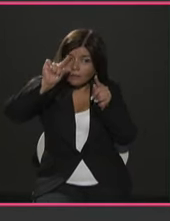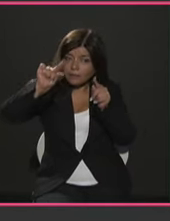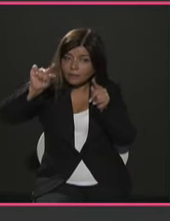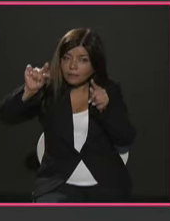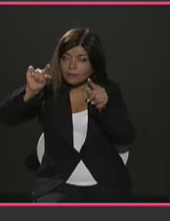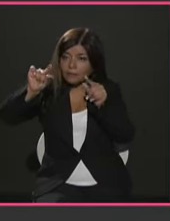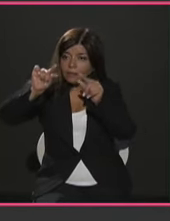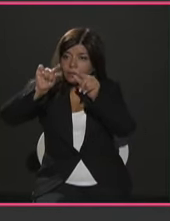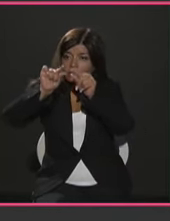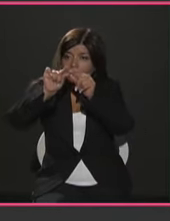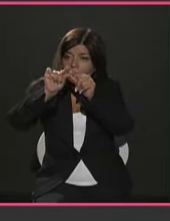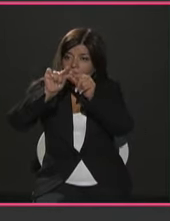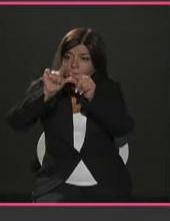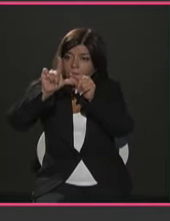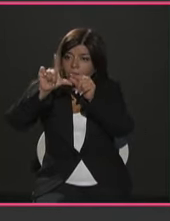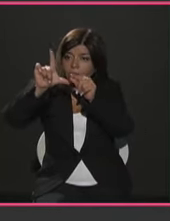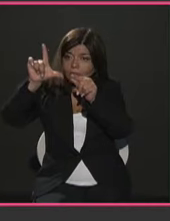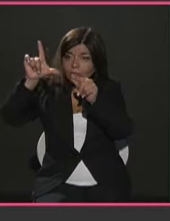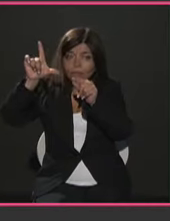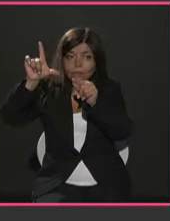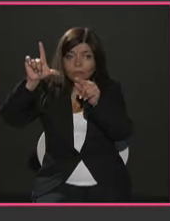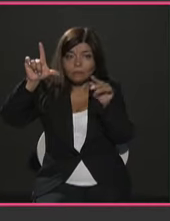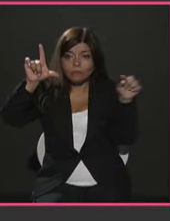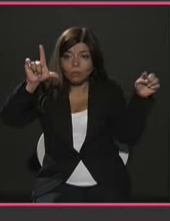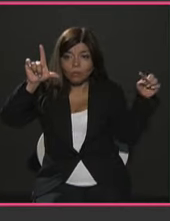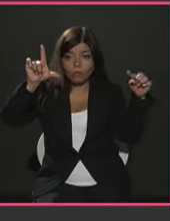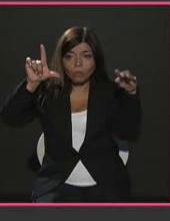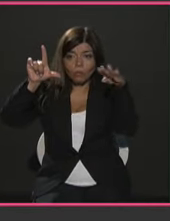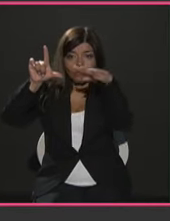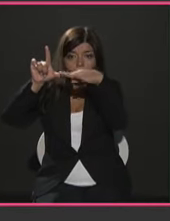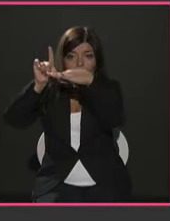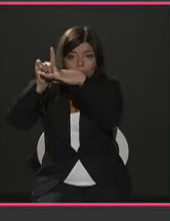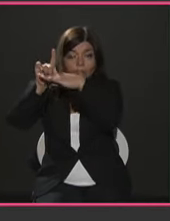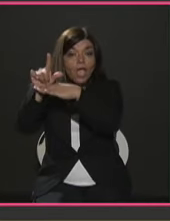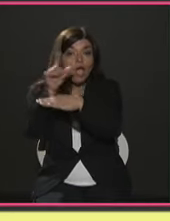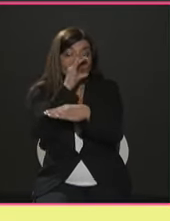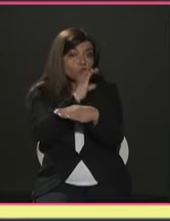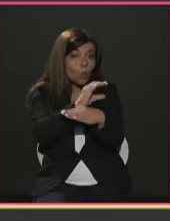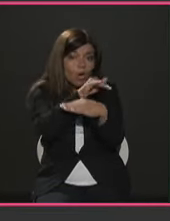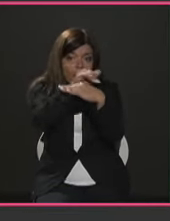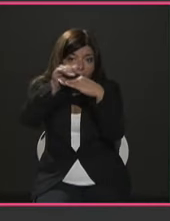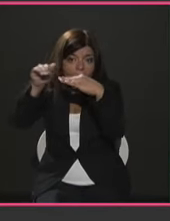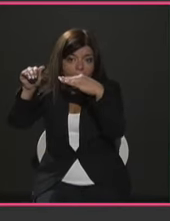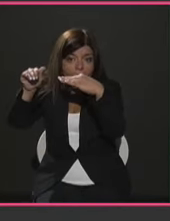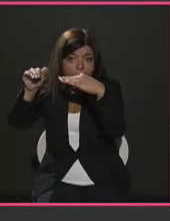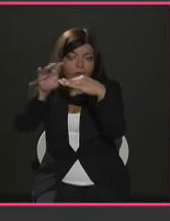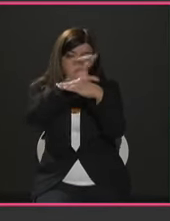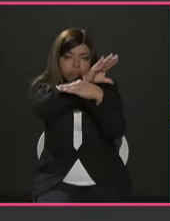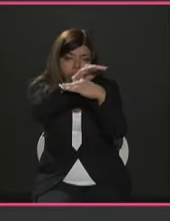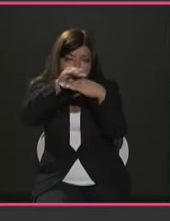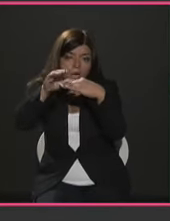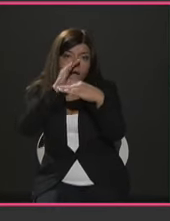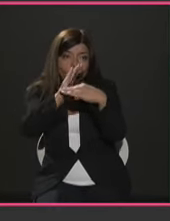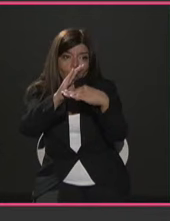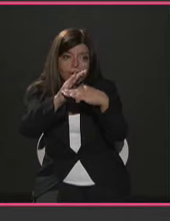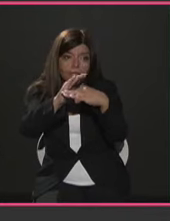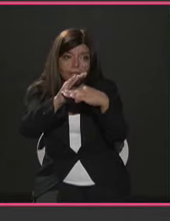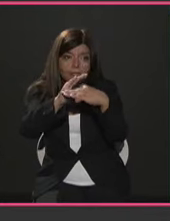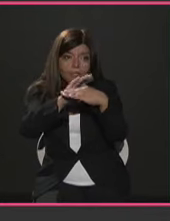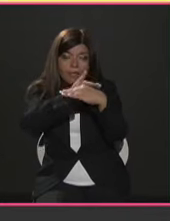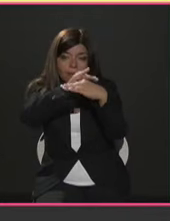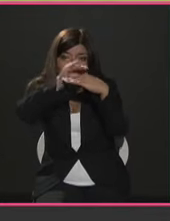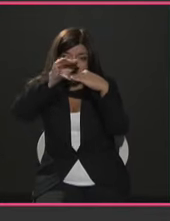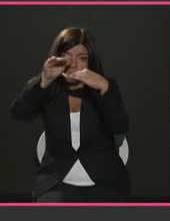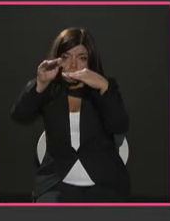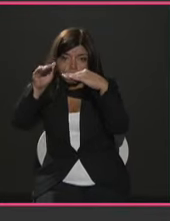que se para incluso que deja la línea rural eh en una forma más atenuada Incluso